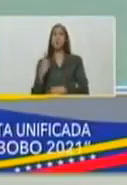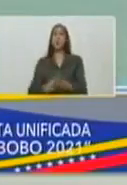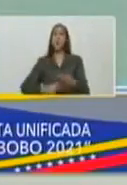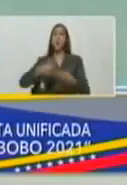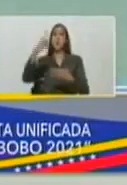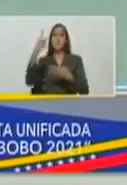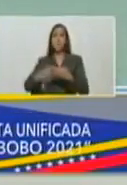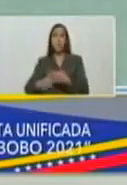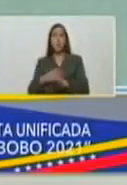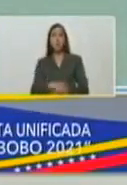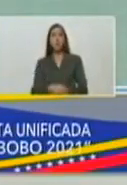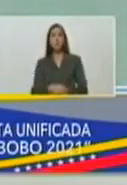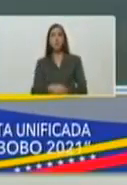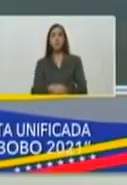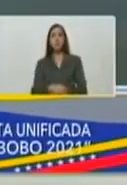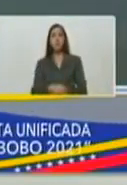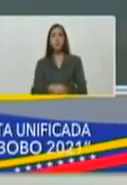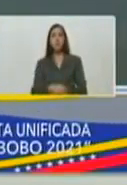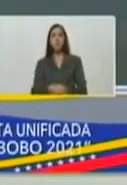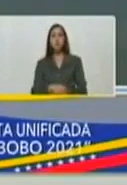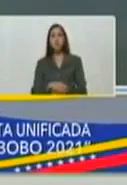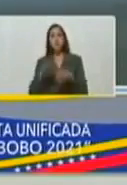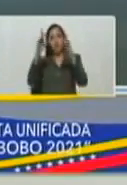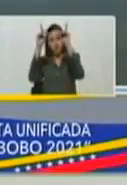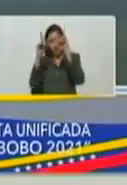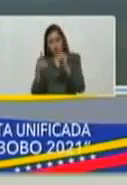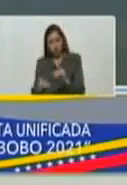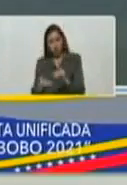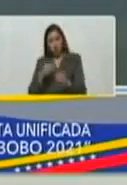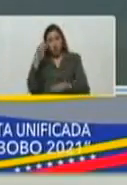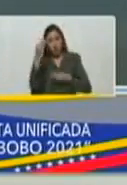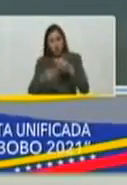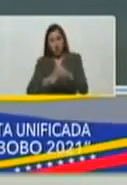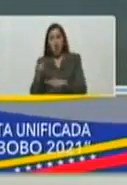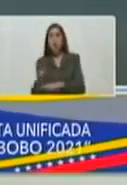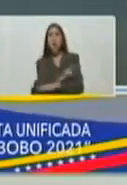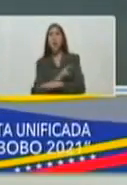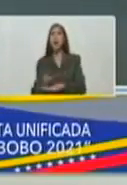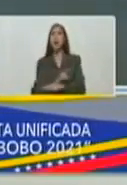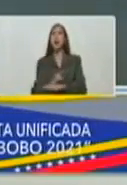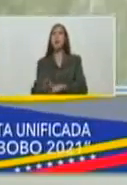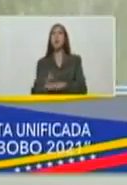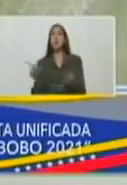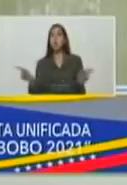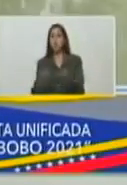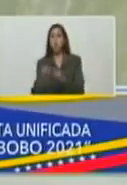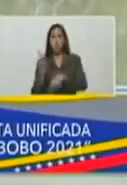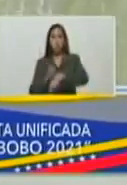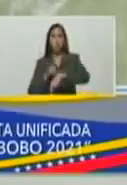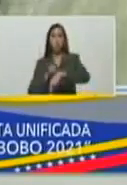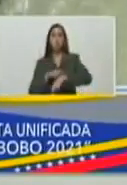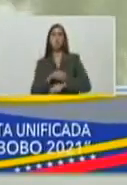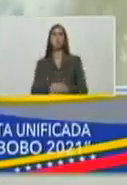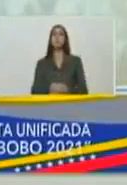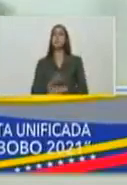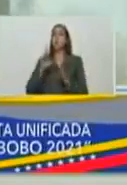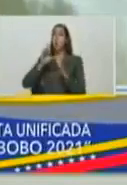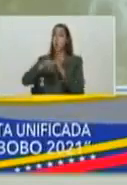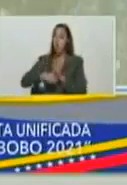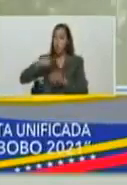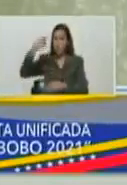y tomando decisiones rápido y pronto y con determinación. Al día siguiente